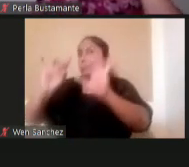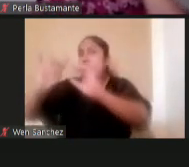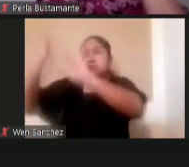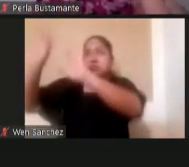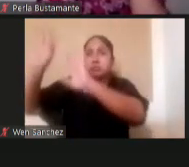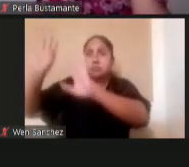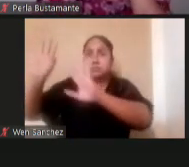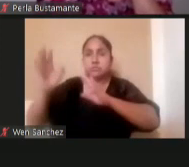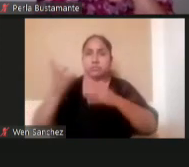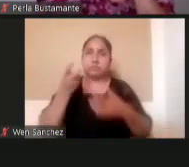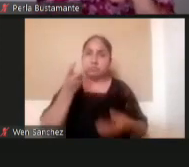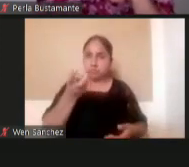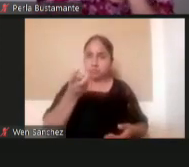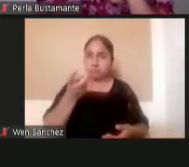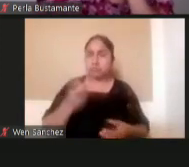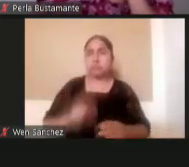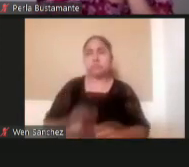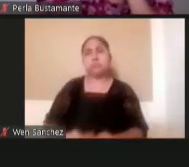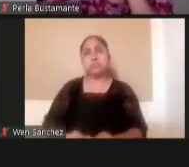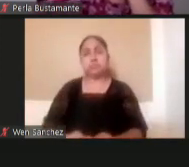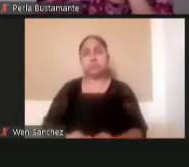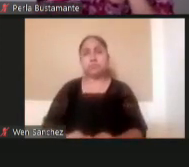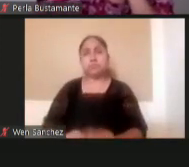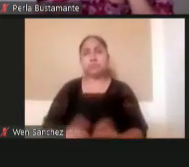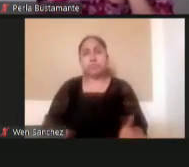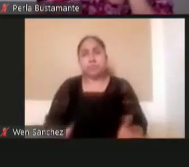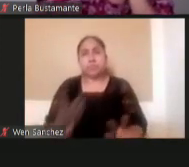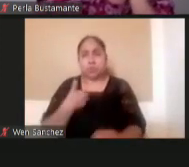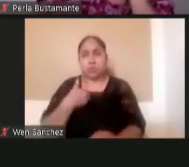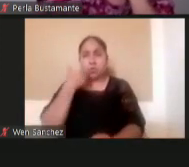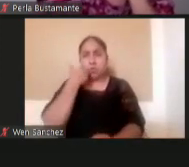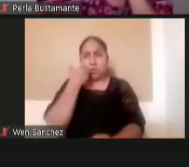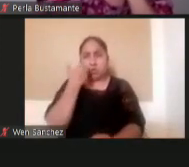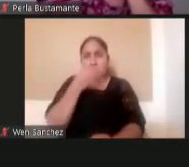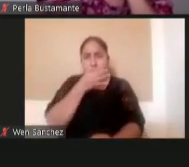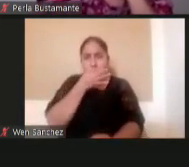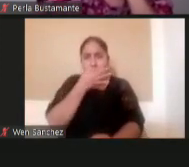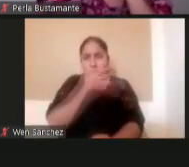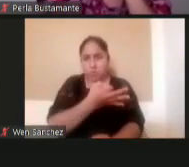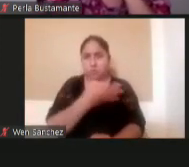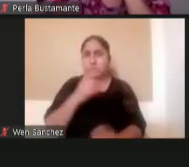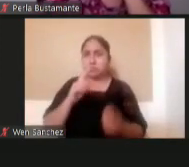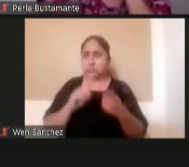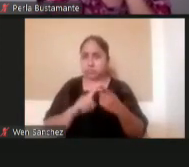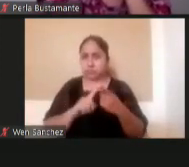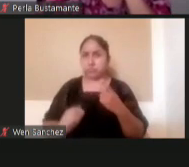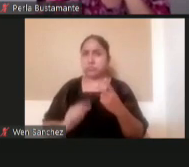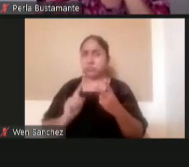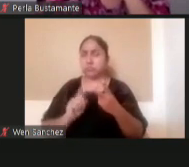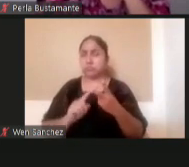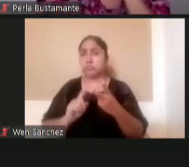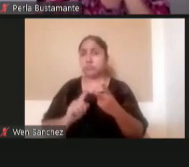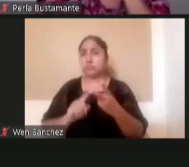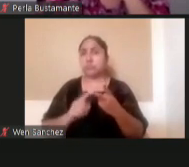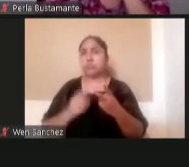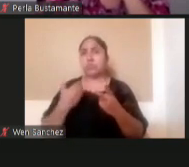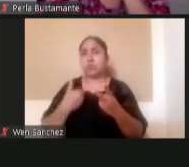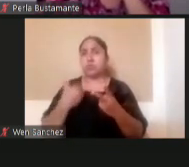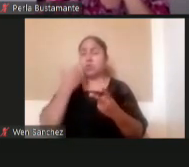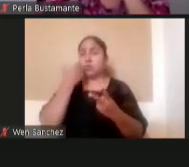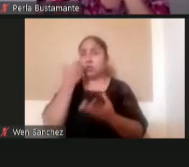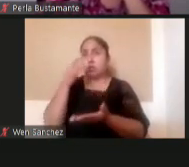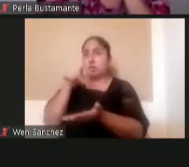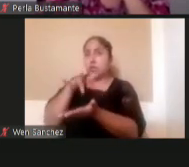Entonces, bueno, quería pasarles ese dato. Y otra cosa que quiero comentar es que quiero secundar a mi